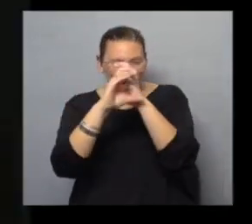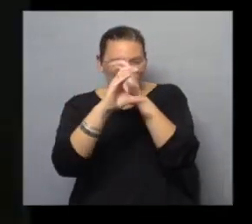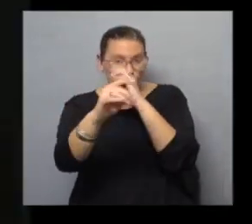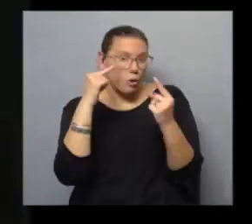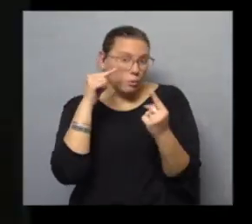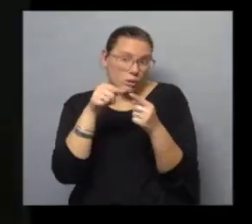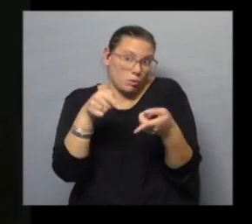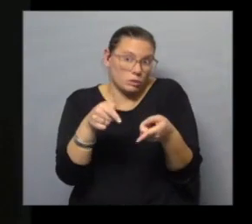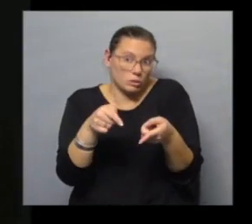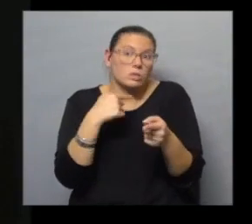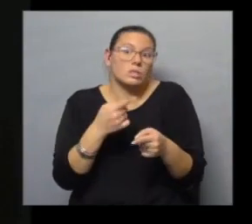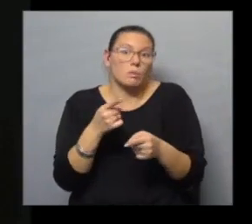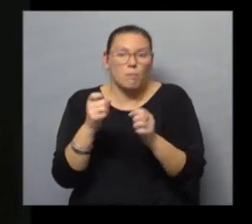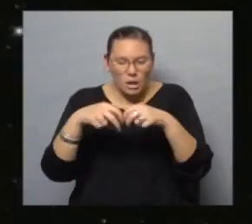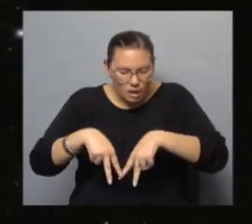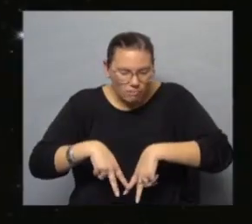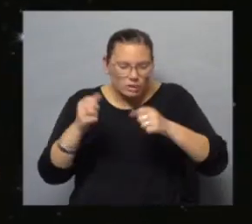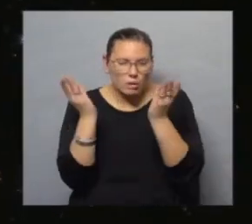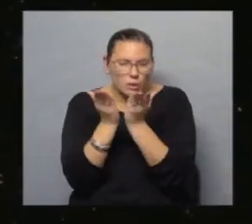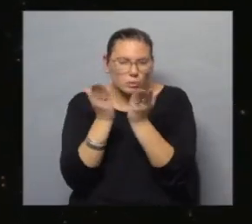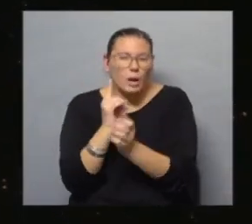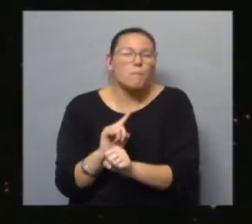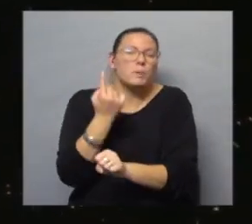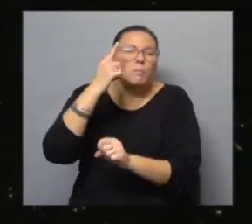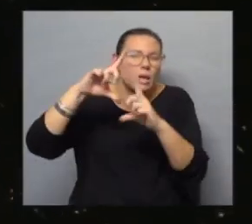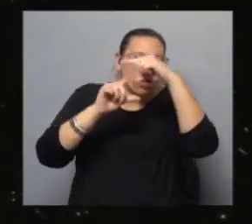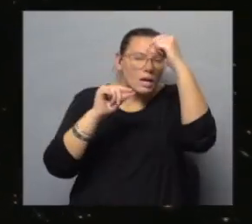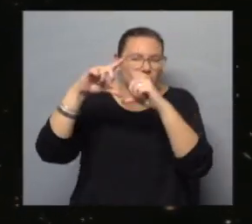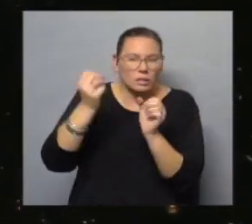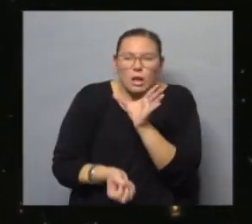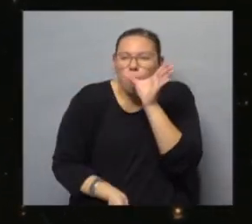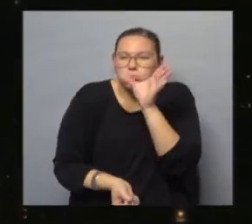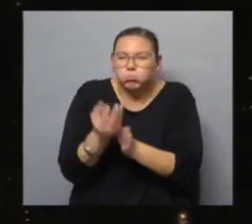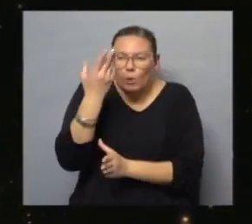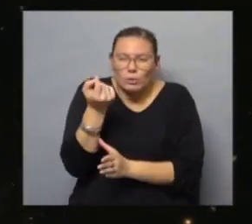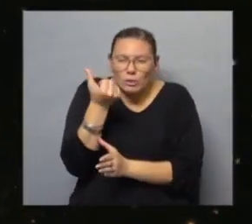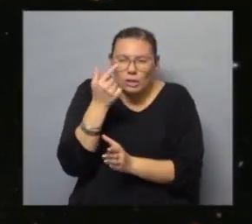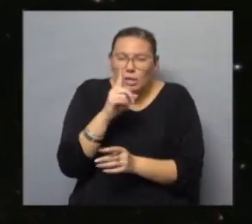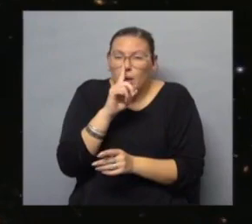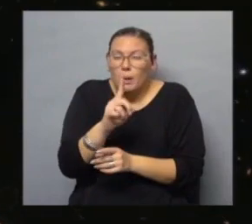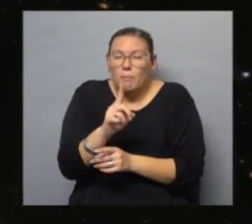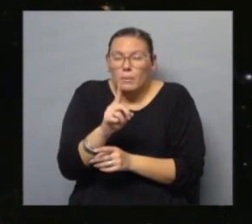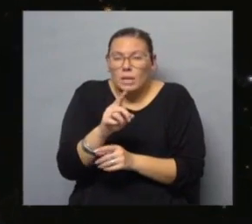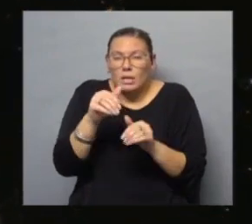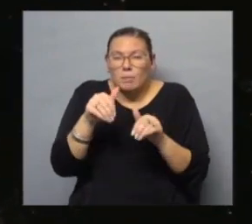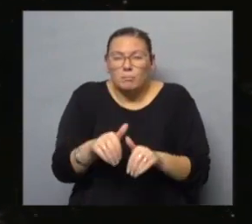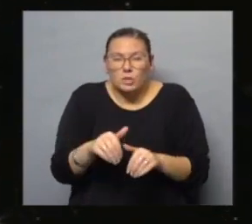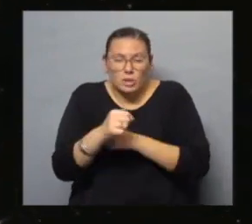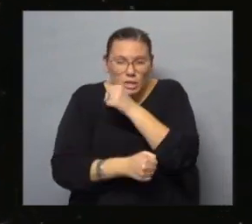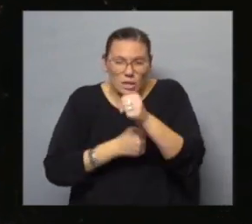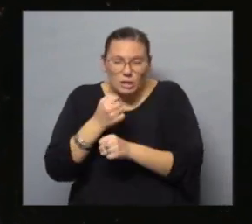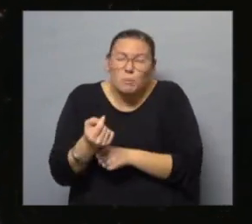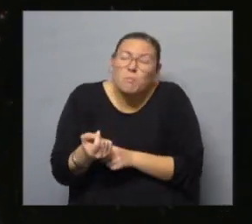diseñado precisamente para estudiar esas primeras estrellas que se formaron cuando el universo apenas tenía 1000 millones de años, esas primeras galaxias,